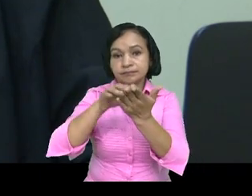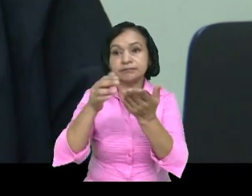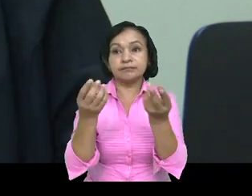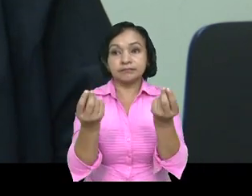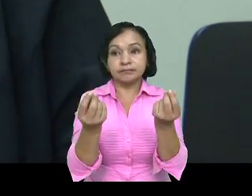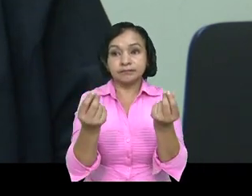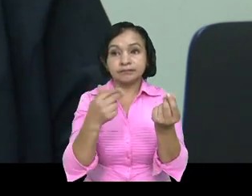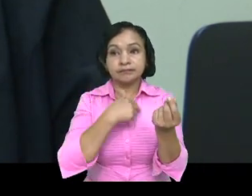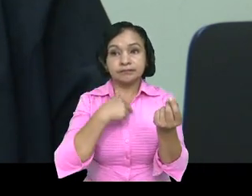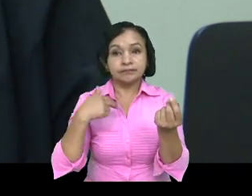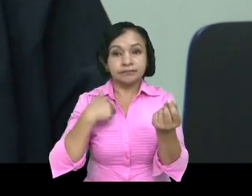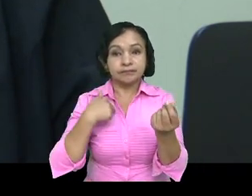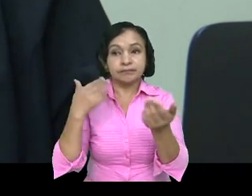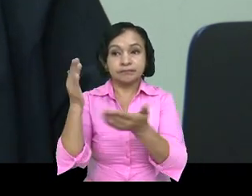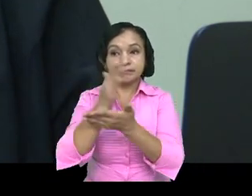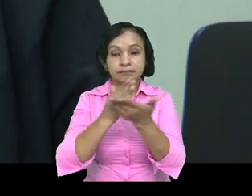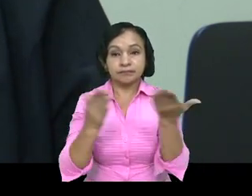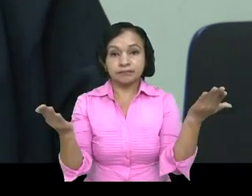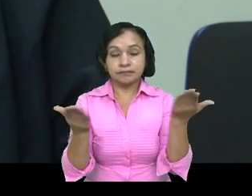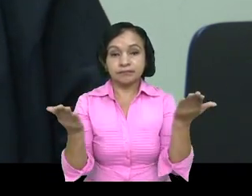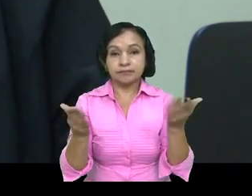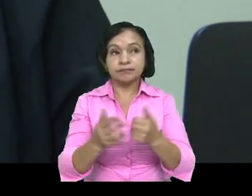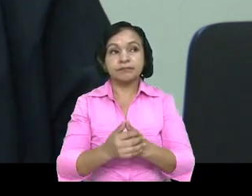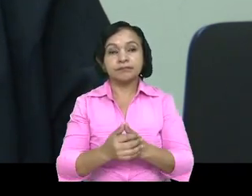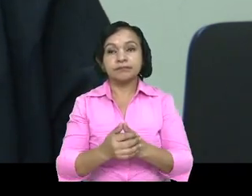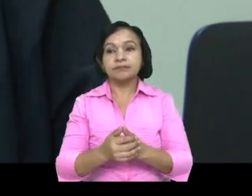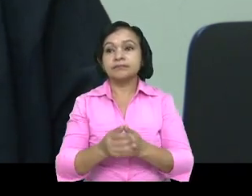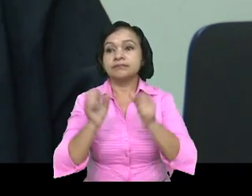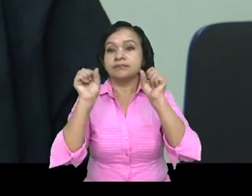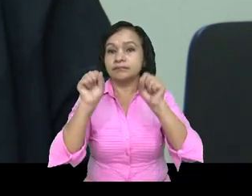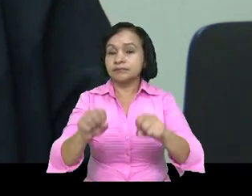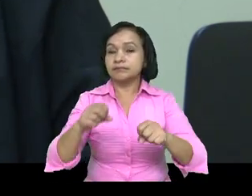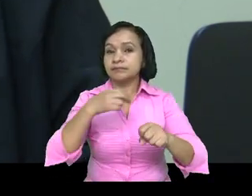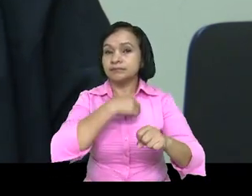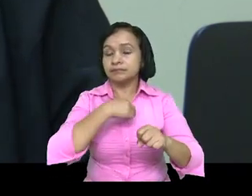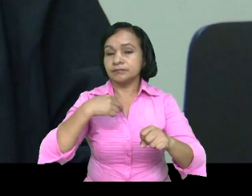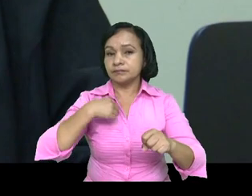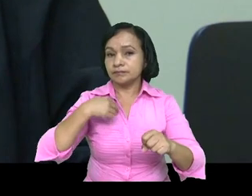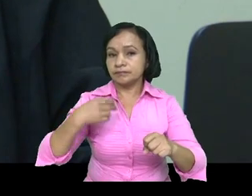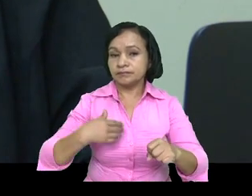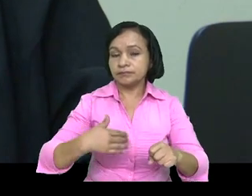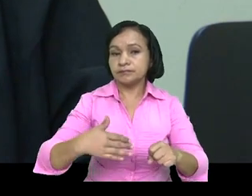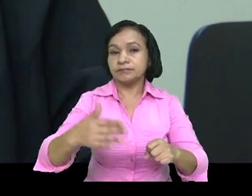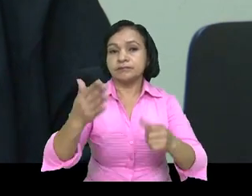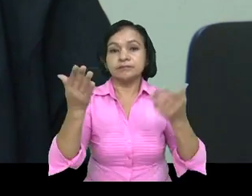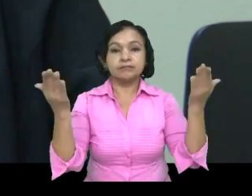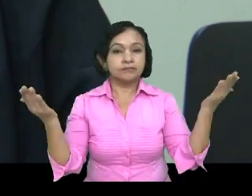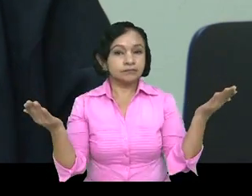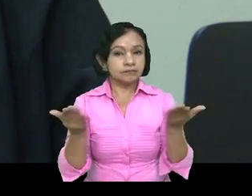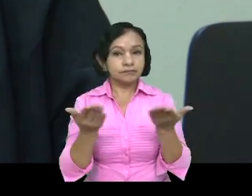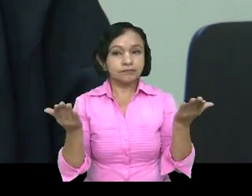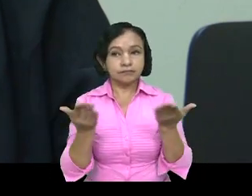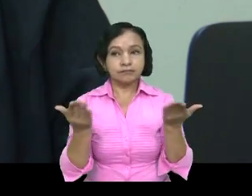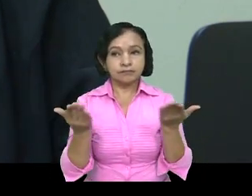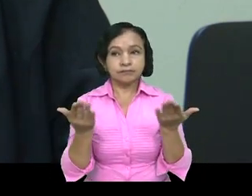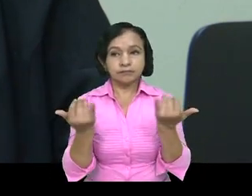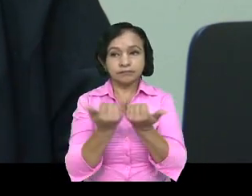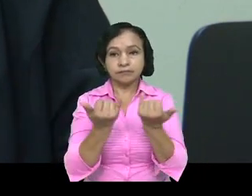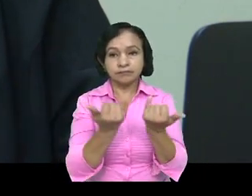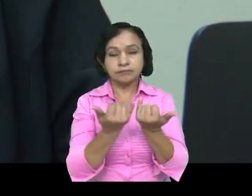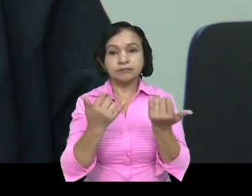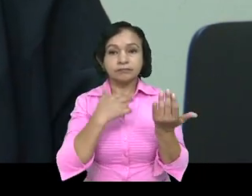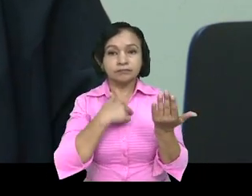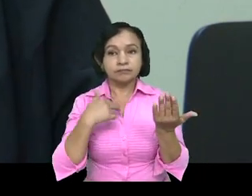fontanería, algunos hombres que eran renuentes a dejar que las mujeres participen en los